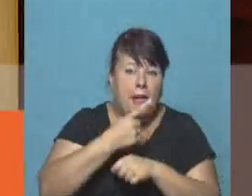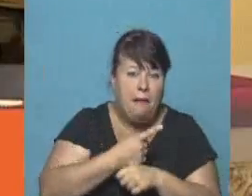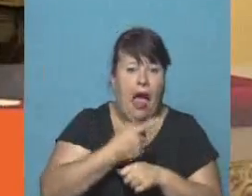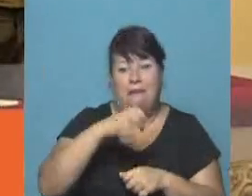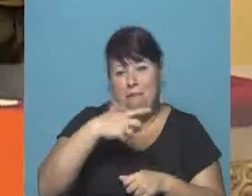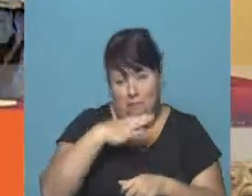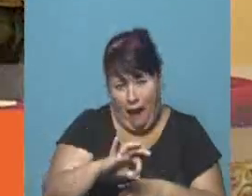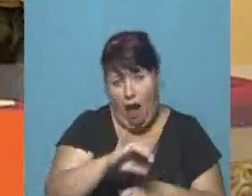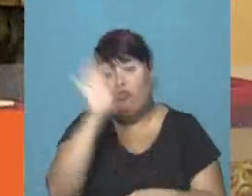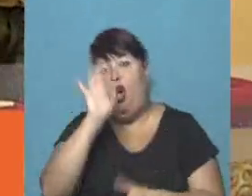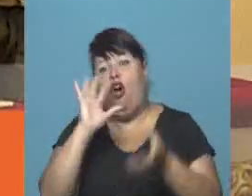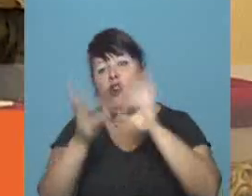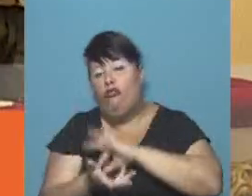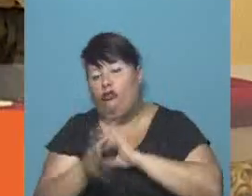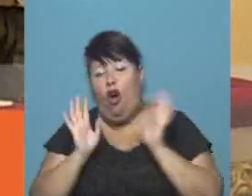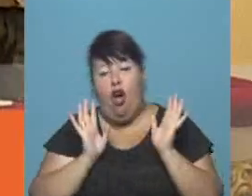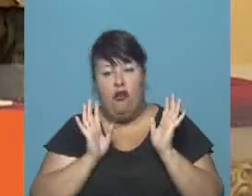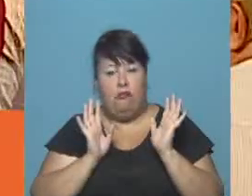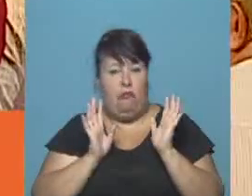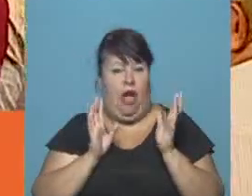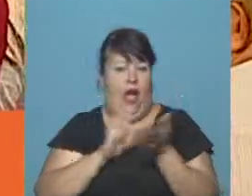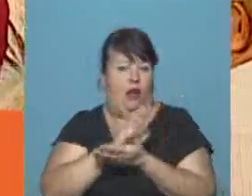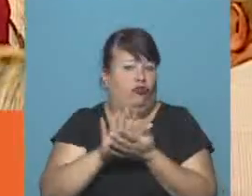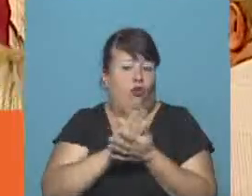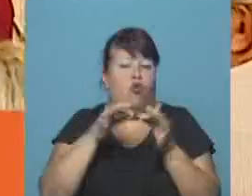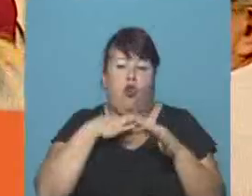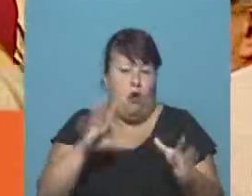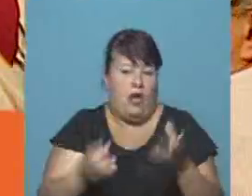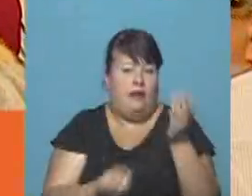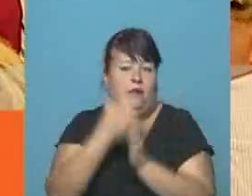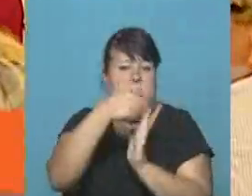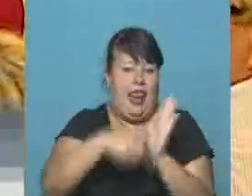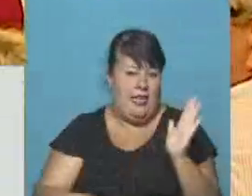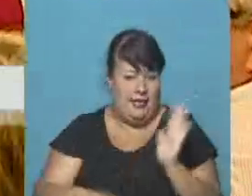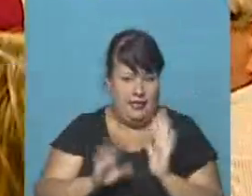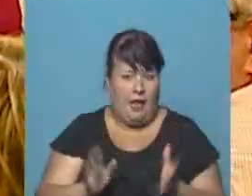primarias o por los mecanismos que se resuelva, conformar las listas.